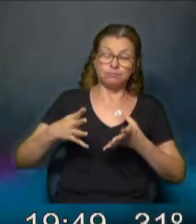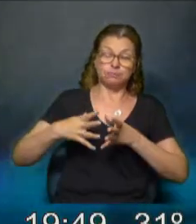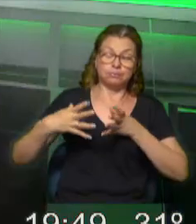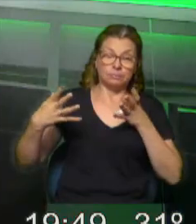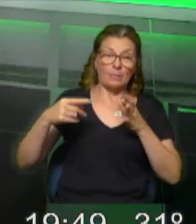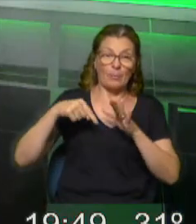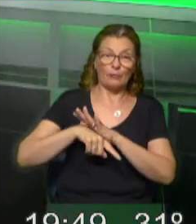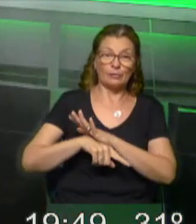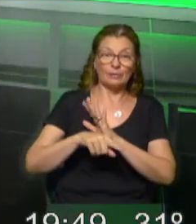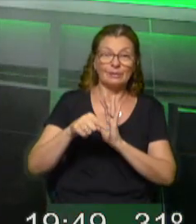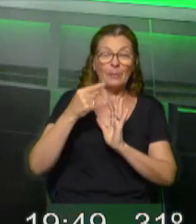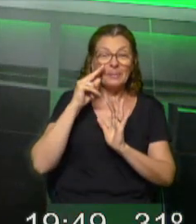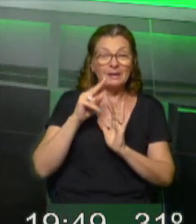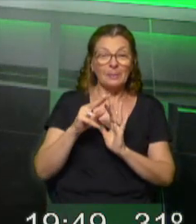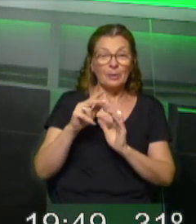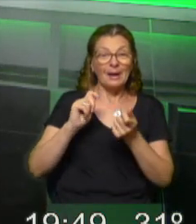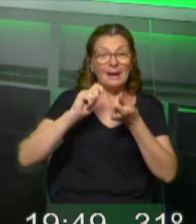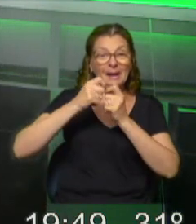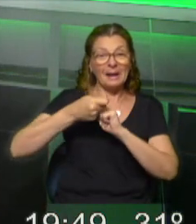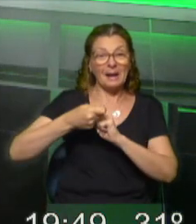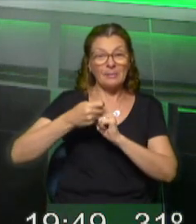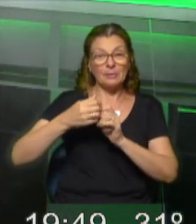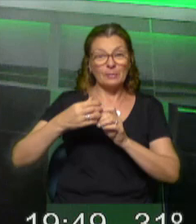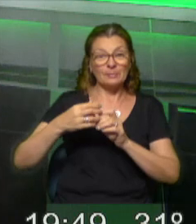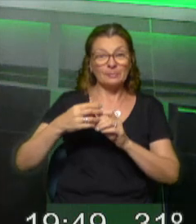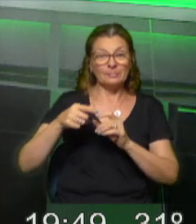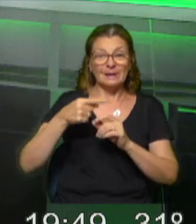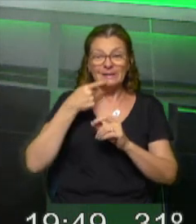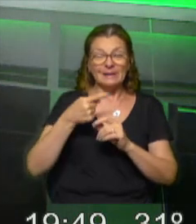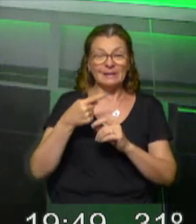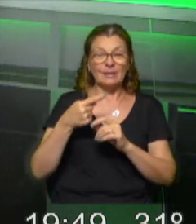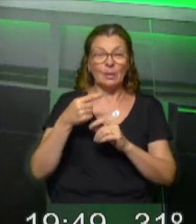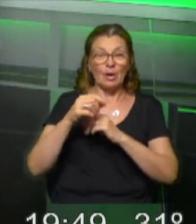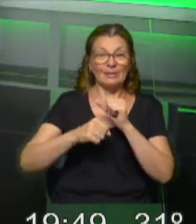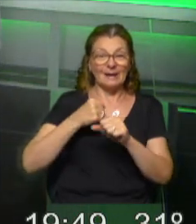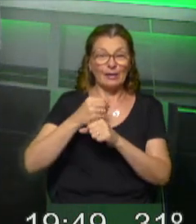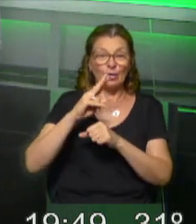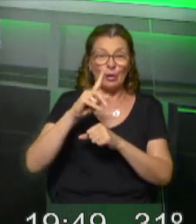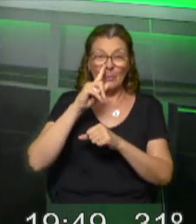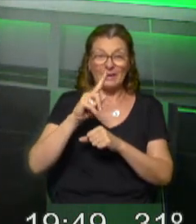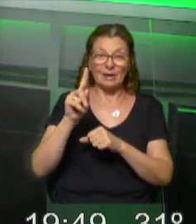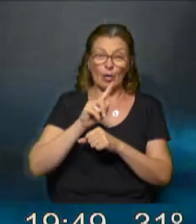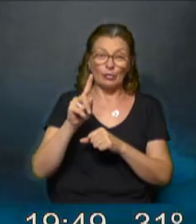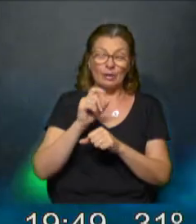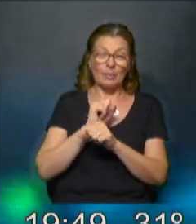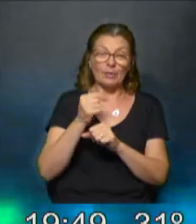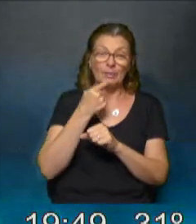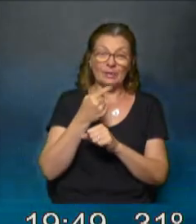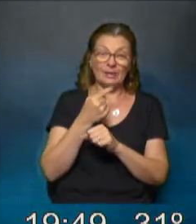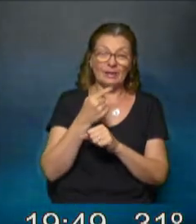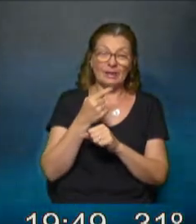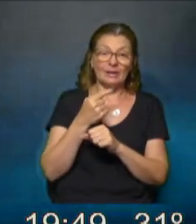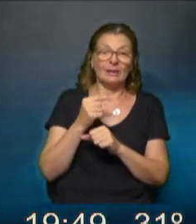después pero si nos fijamos este es la variación del crecimiento per cápita desde el año 2011 que es donde podríamos poner el inicio de la